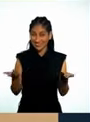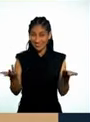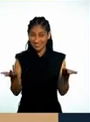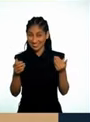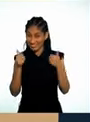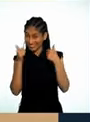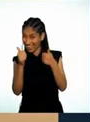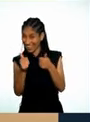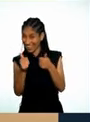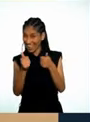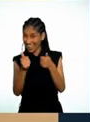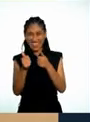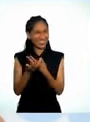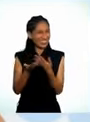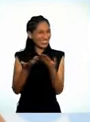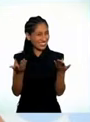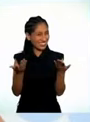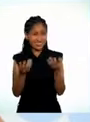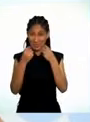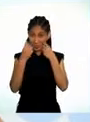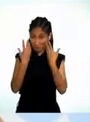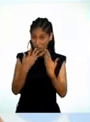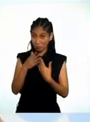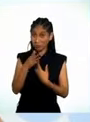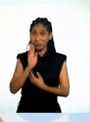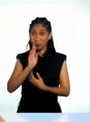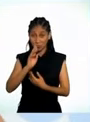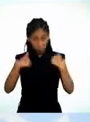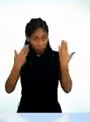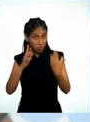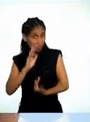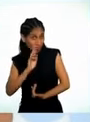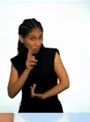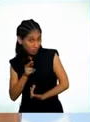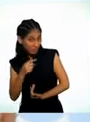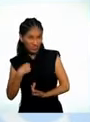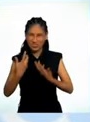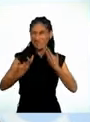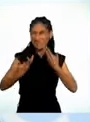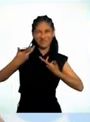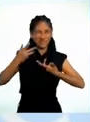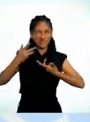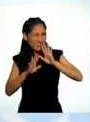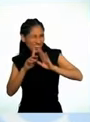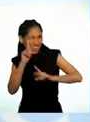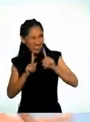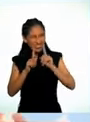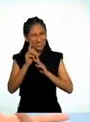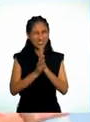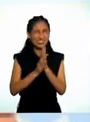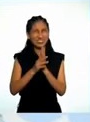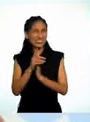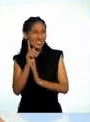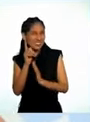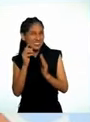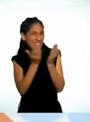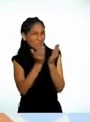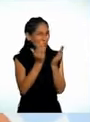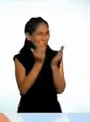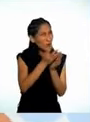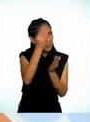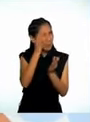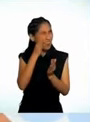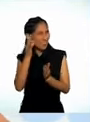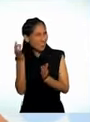y pudieron contestar las preguntas yo estoy refrescando algunas cosas que aprendí en el colegio pero estoy